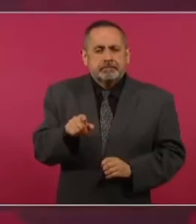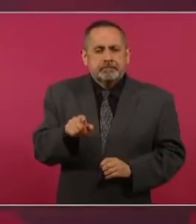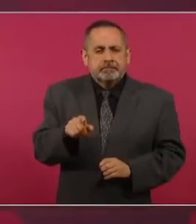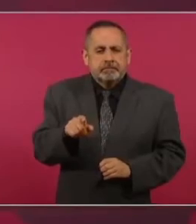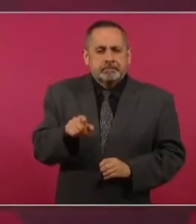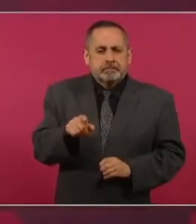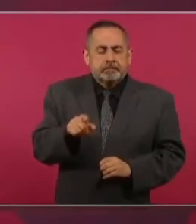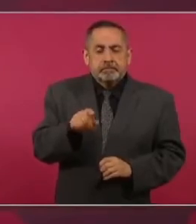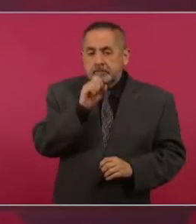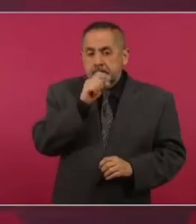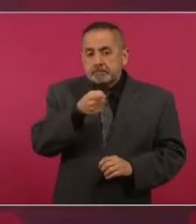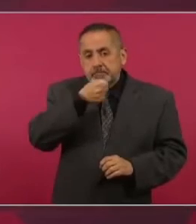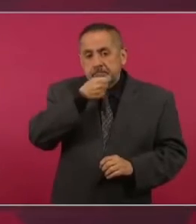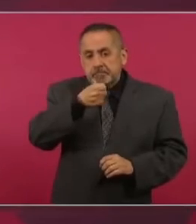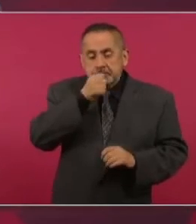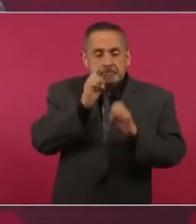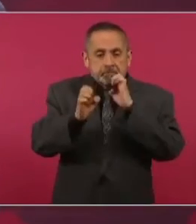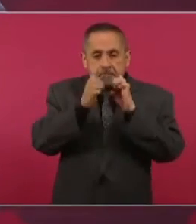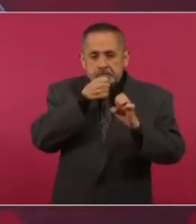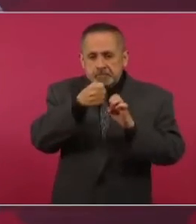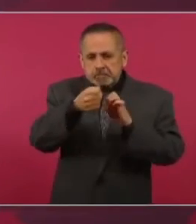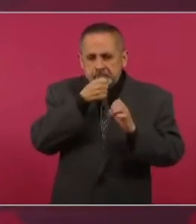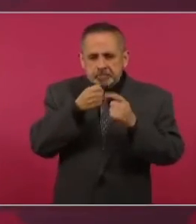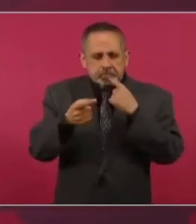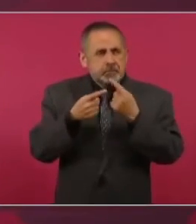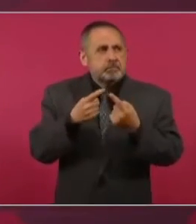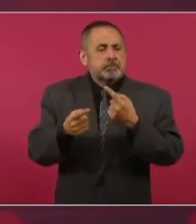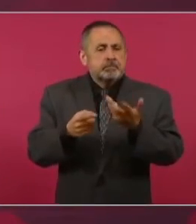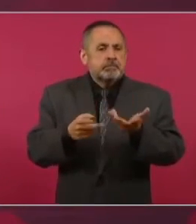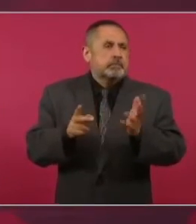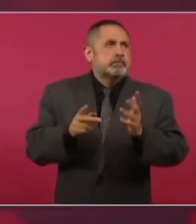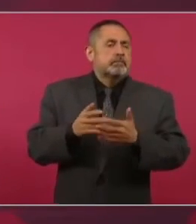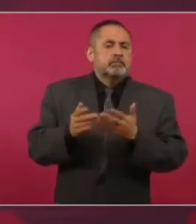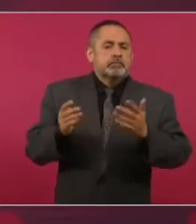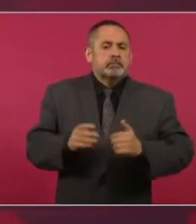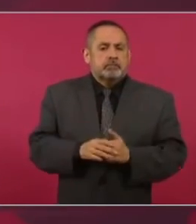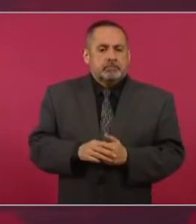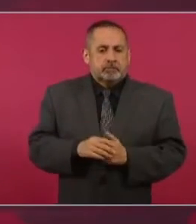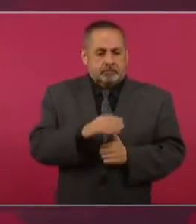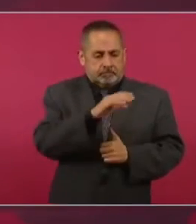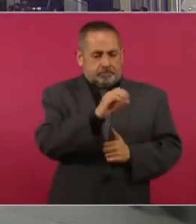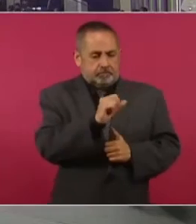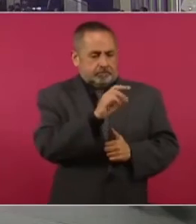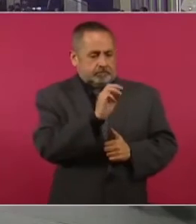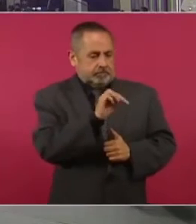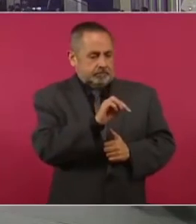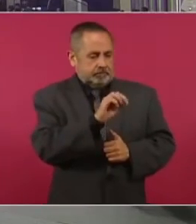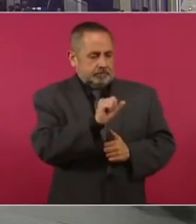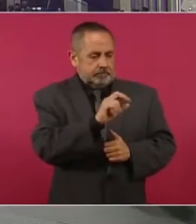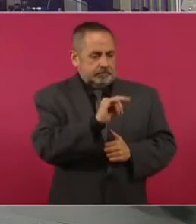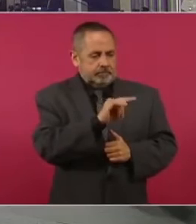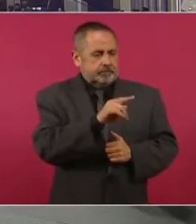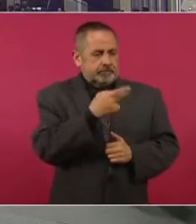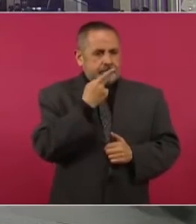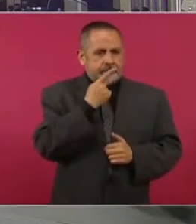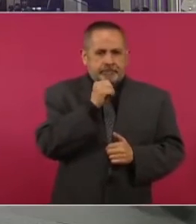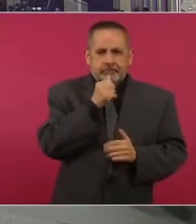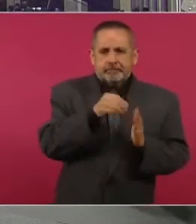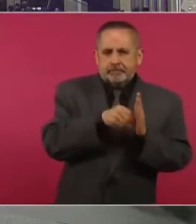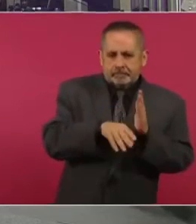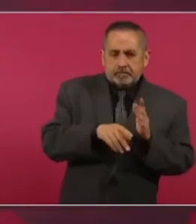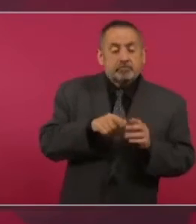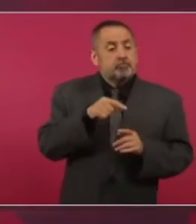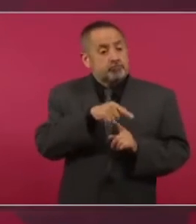hubo una entrevista, que pasa que ya ahora Carmen Aristegui ya no habla de esas cosas, que